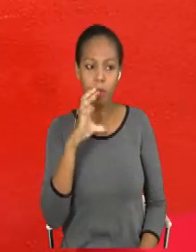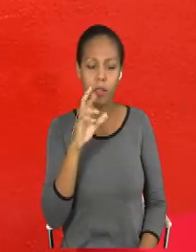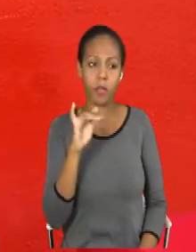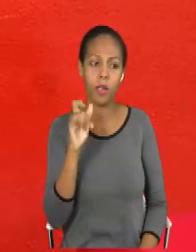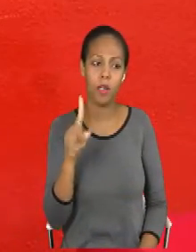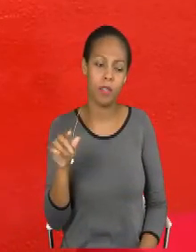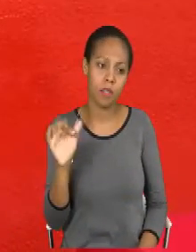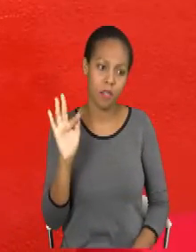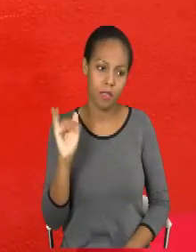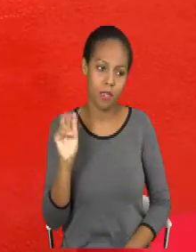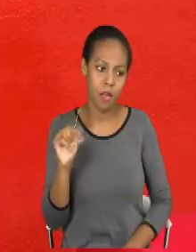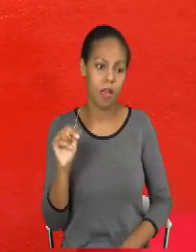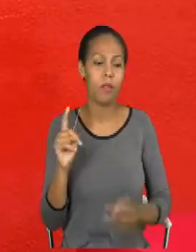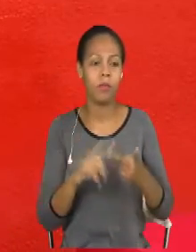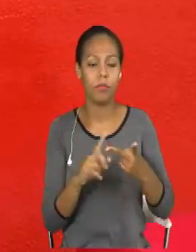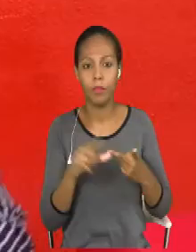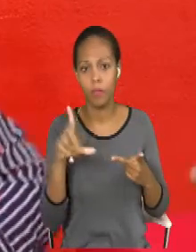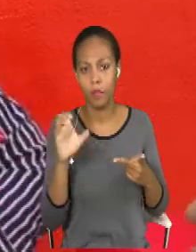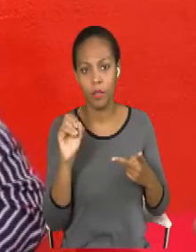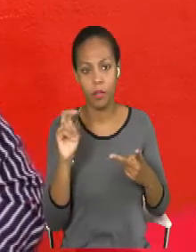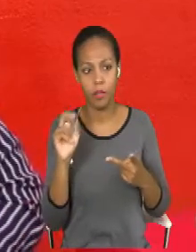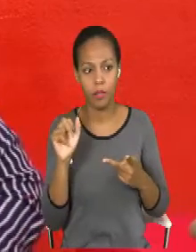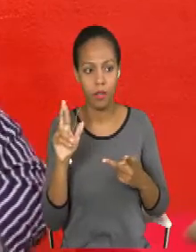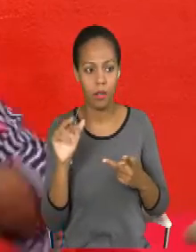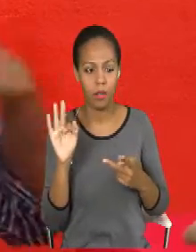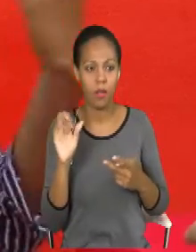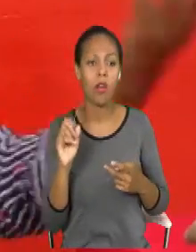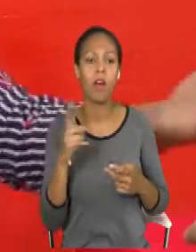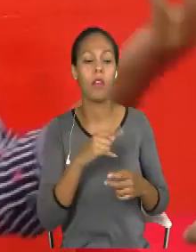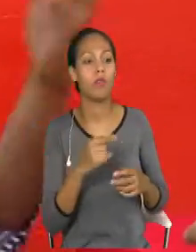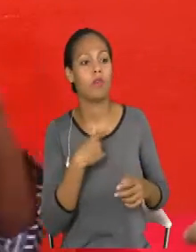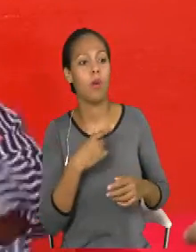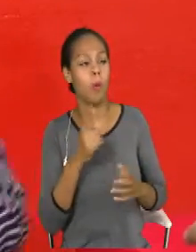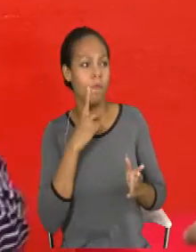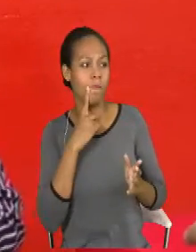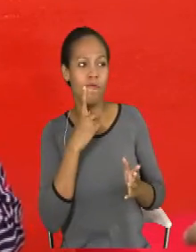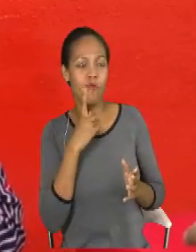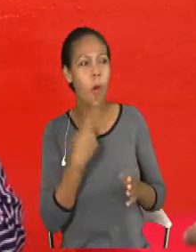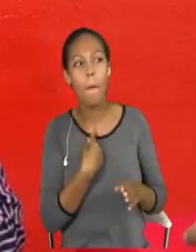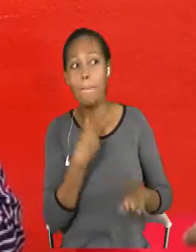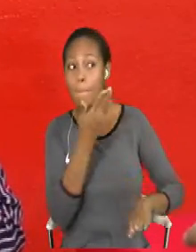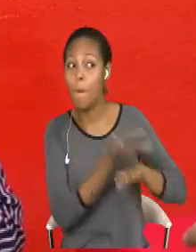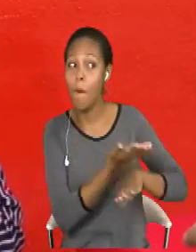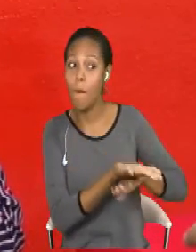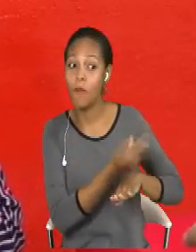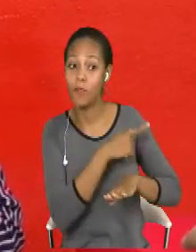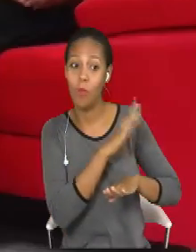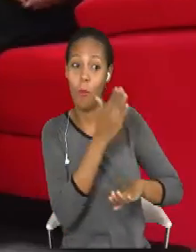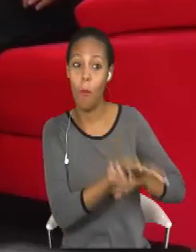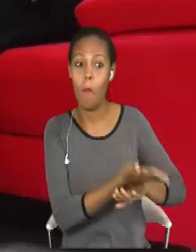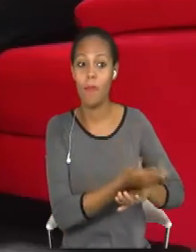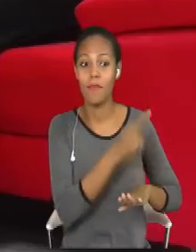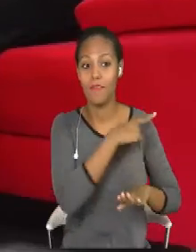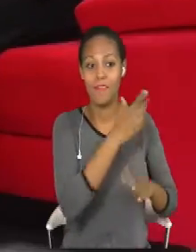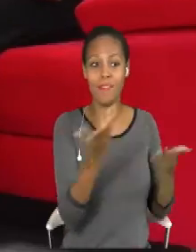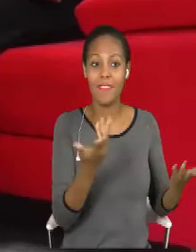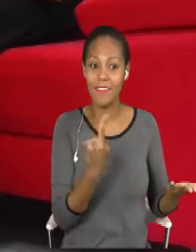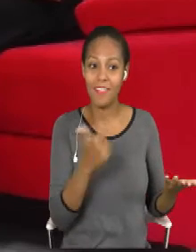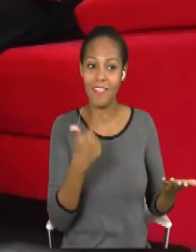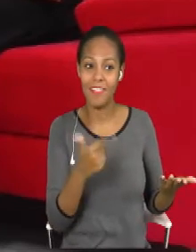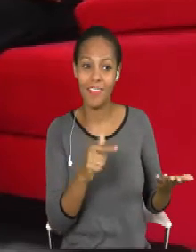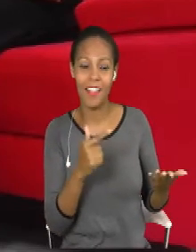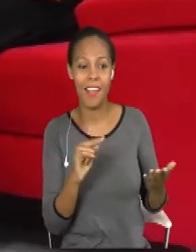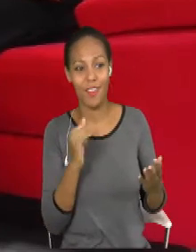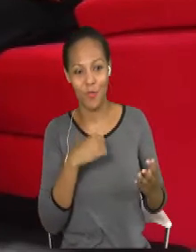dos presentaron una propuesta al Ministerio de TIC, pasaron, pero ¿cómo fue toda esta experiencia, Cristian? Bueno, desde hace